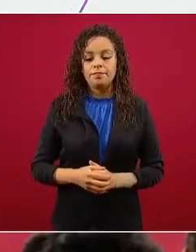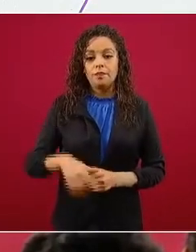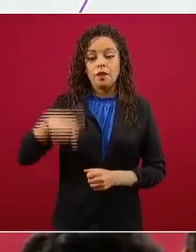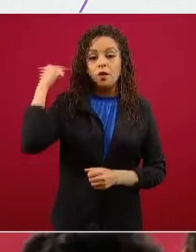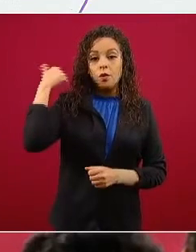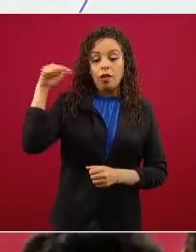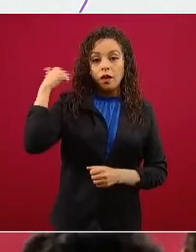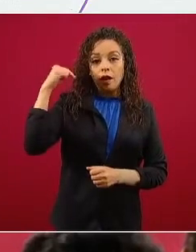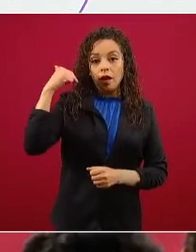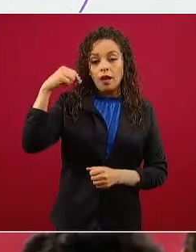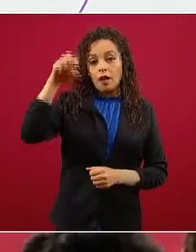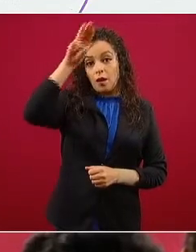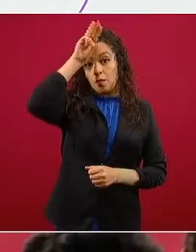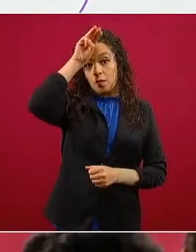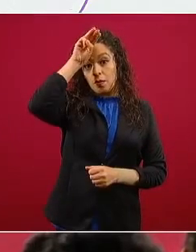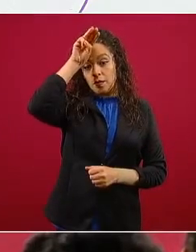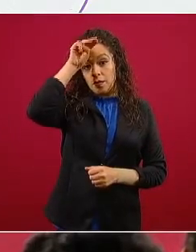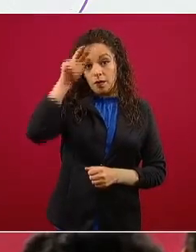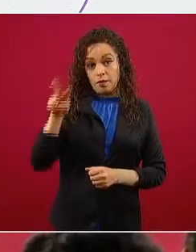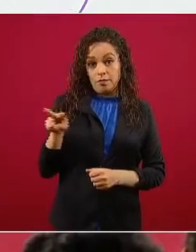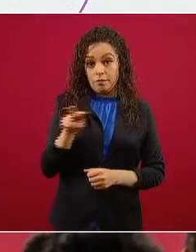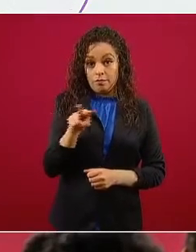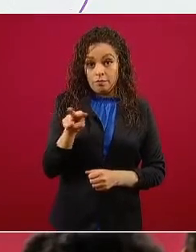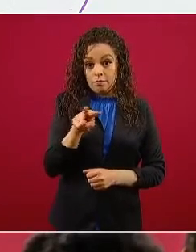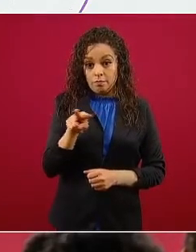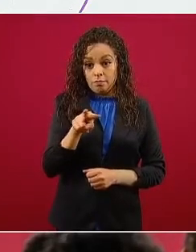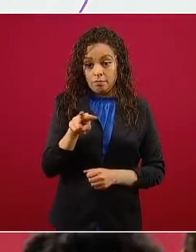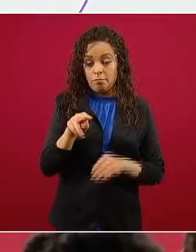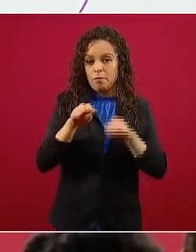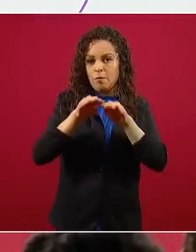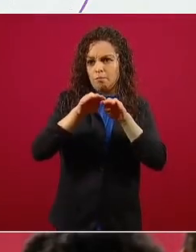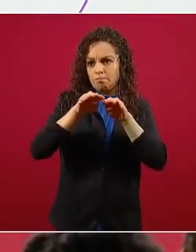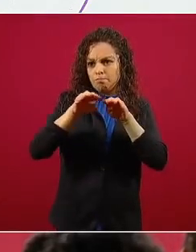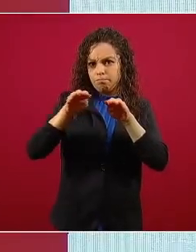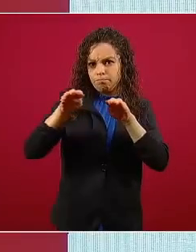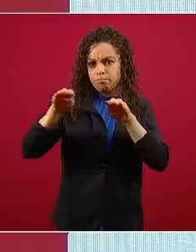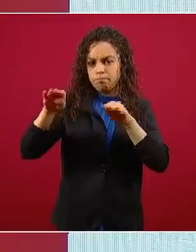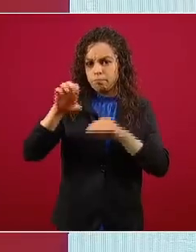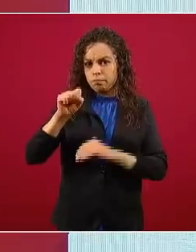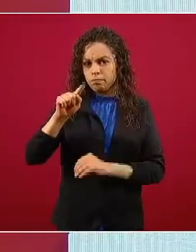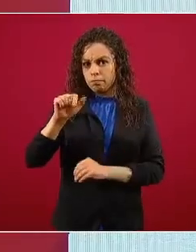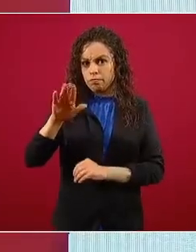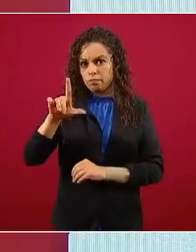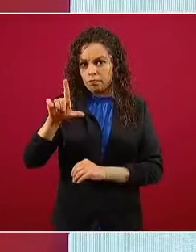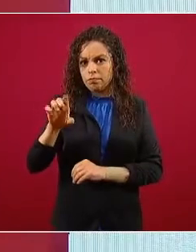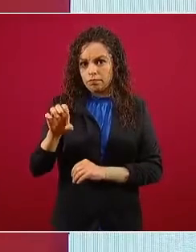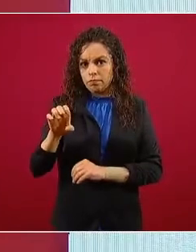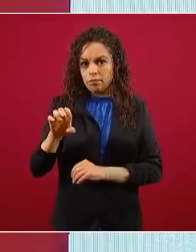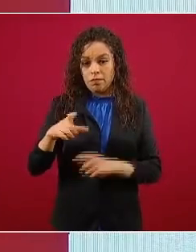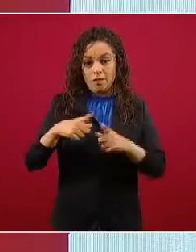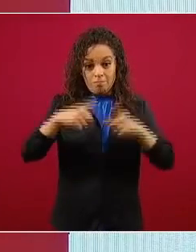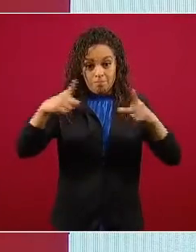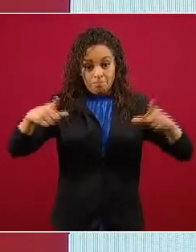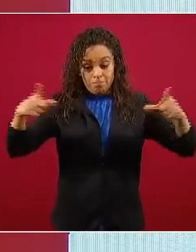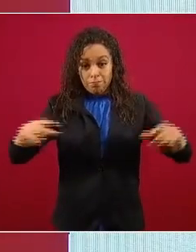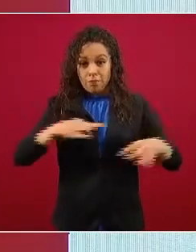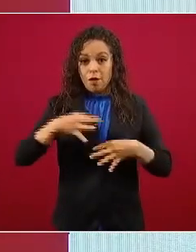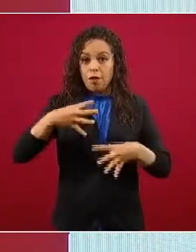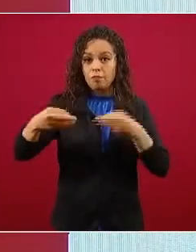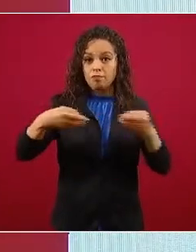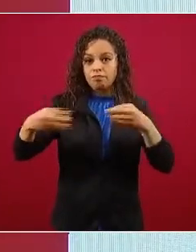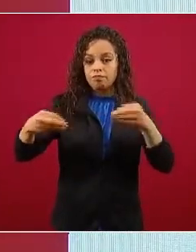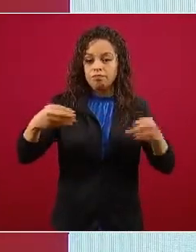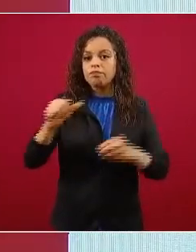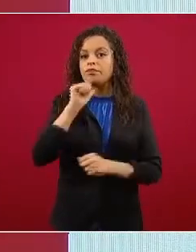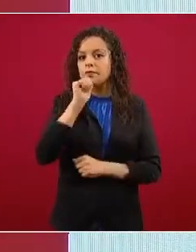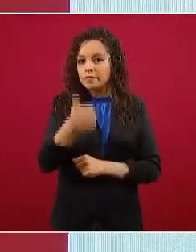y la de Monterrey, que han estabilizado el aumento de casos. Y esto es una excelente noticia, porque de las 3